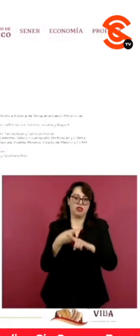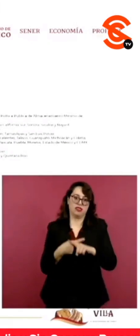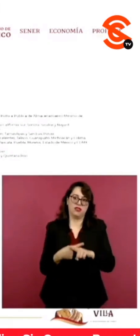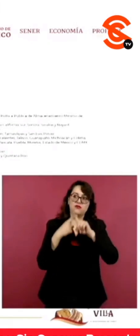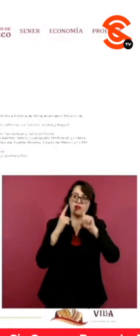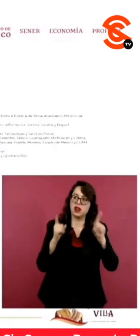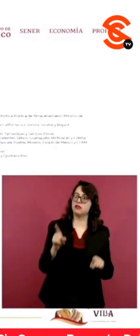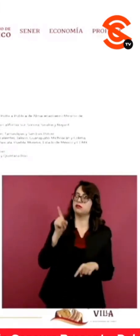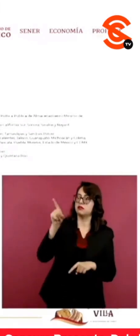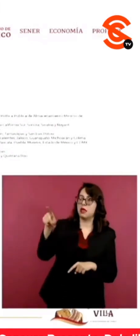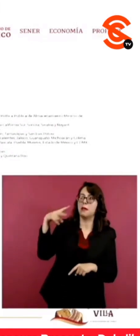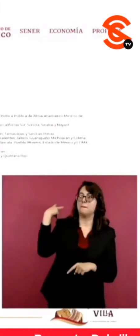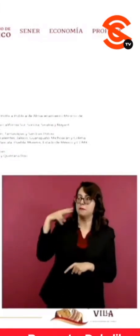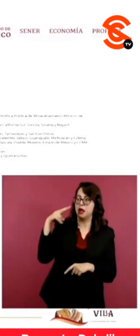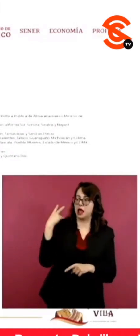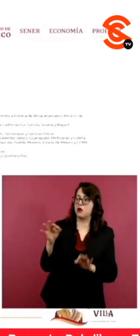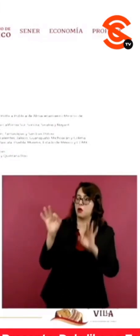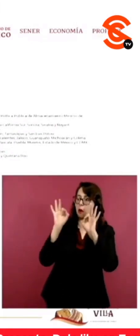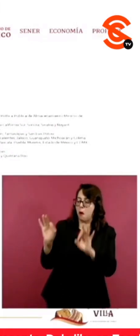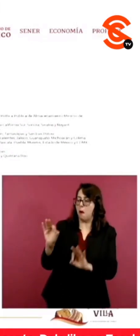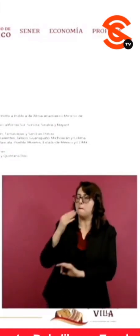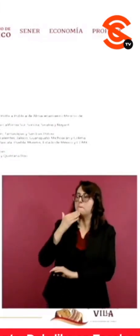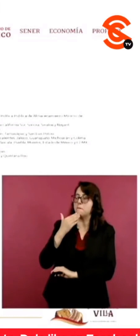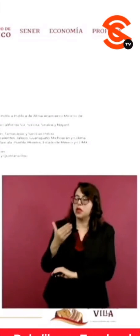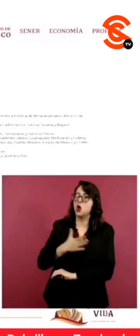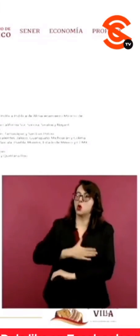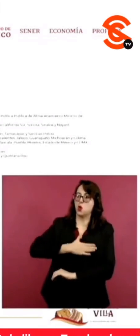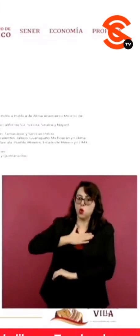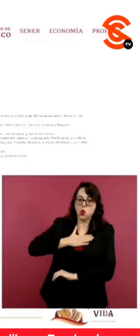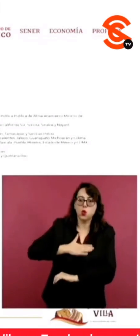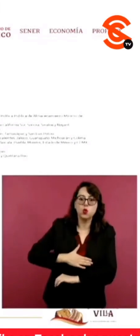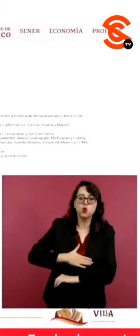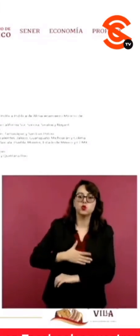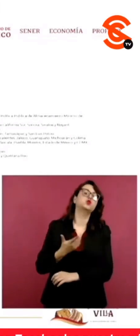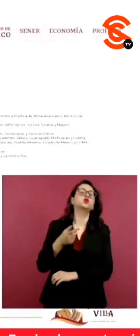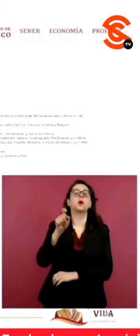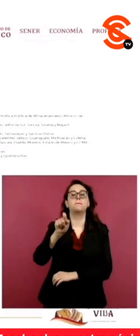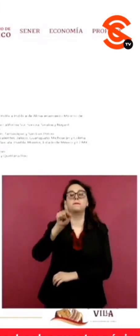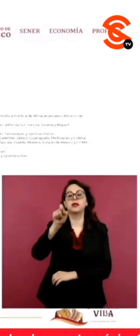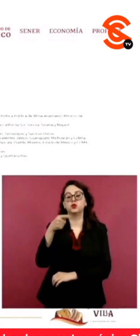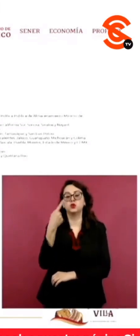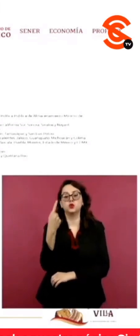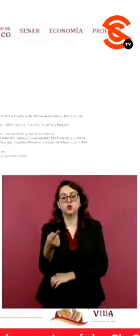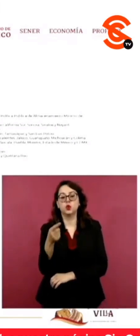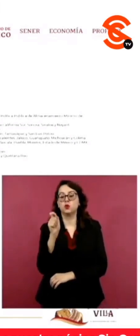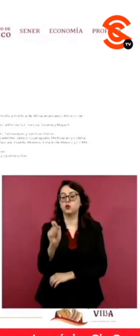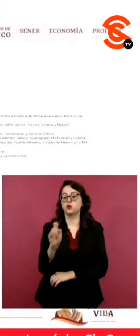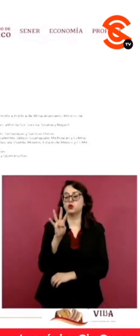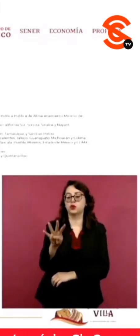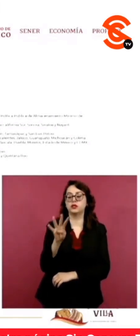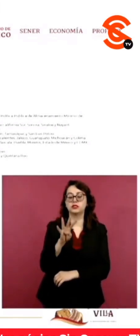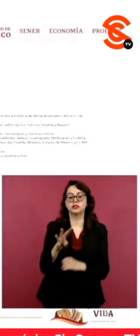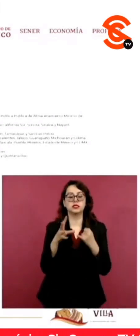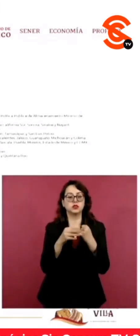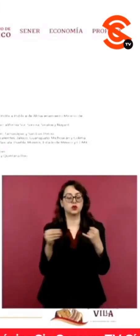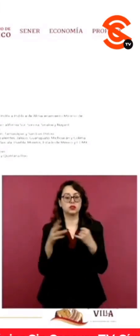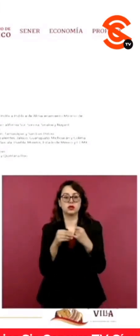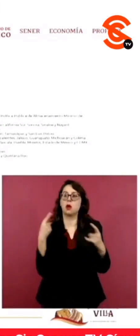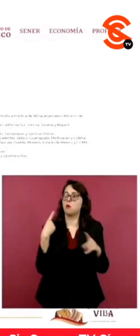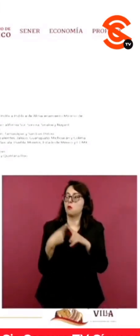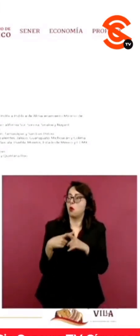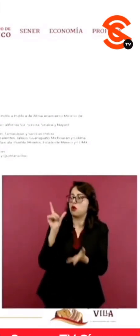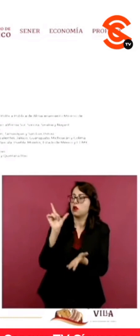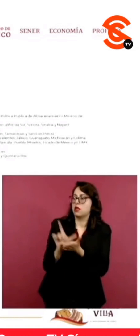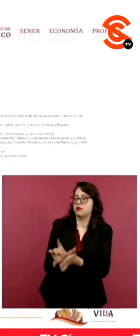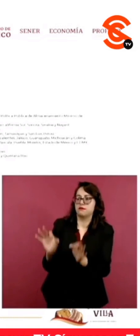en Veracruz, que sí son aliados de los consumidores, 21 pesos 19 centavos el